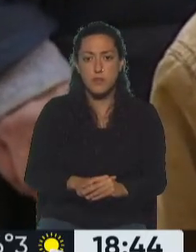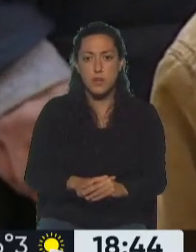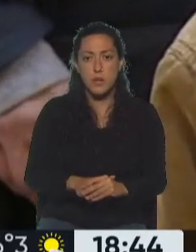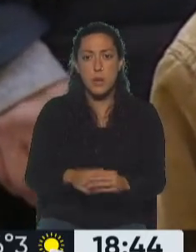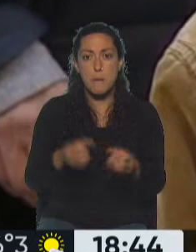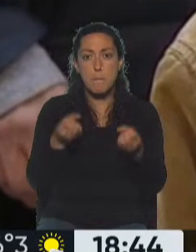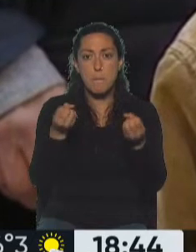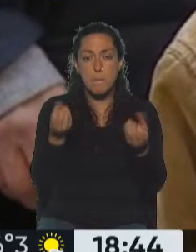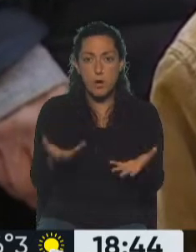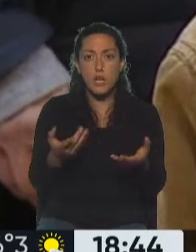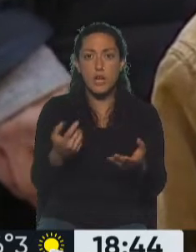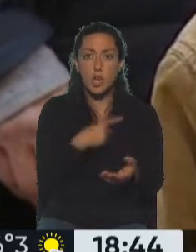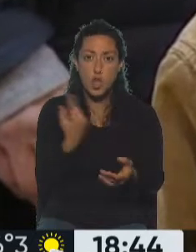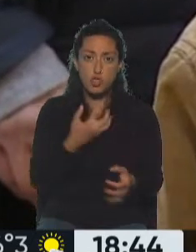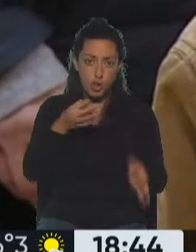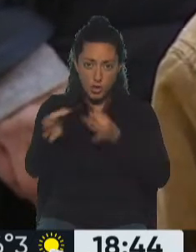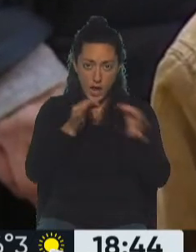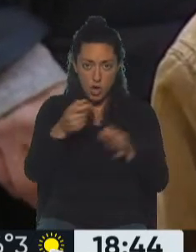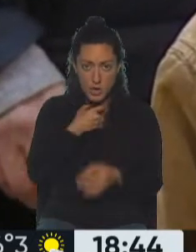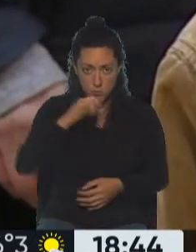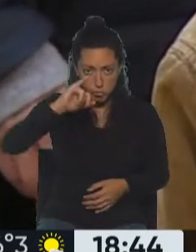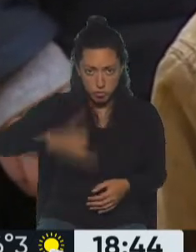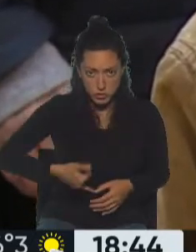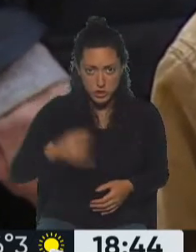porque nosotros optamos al diálogo. Nosotros creemos